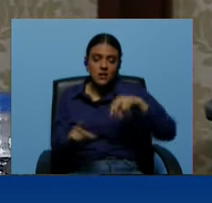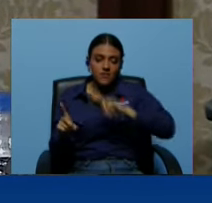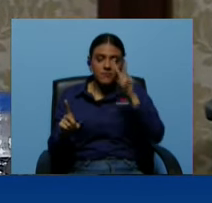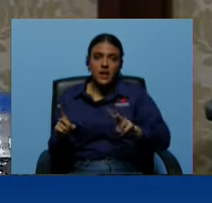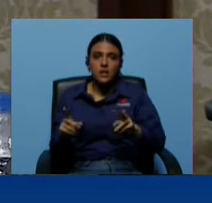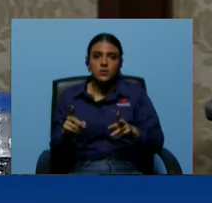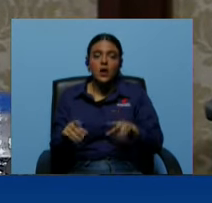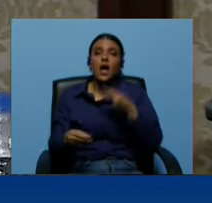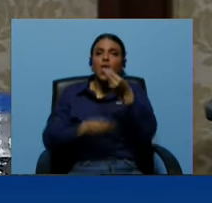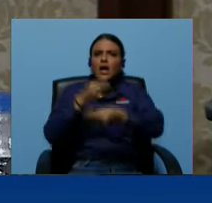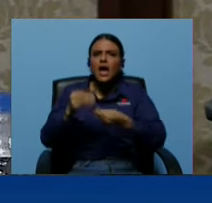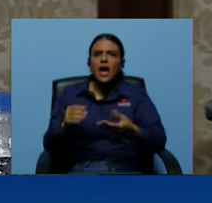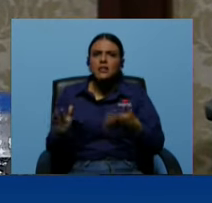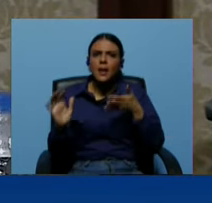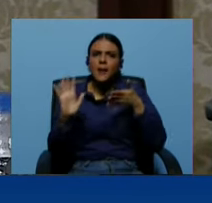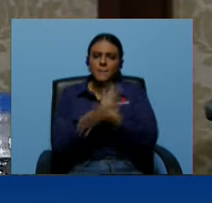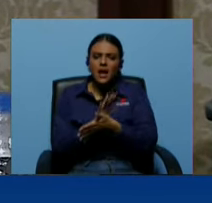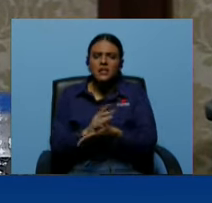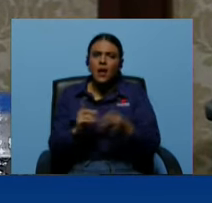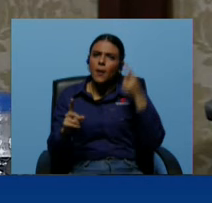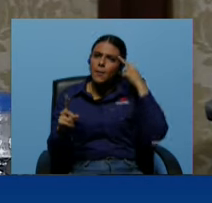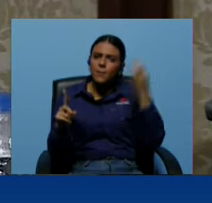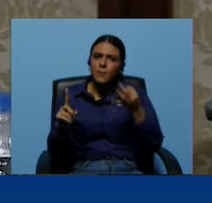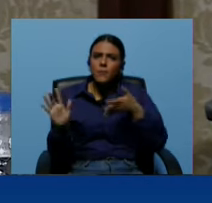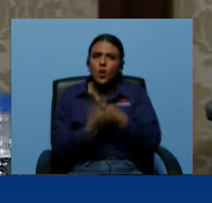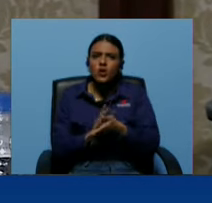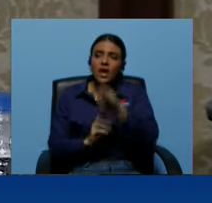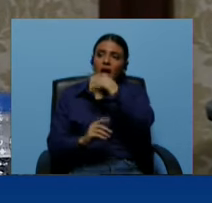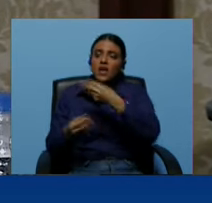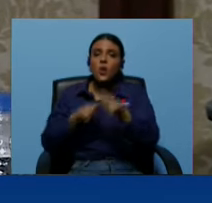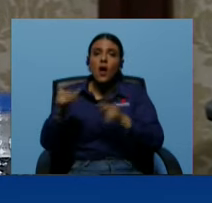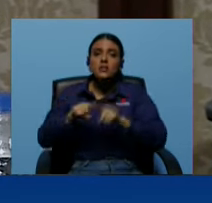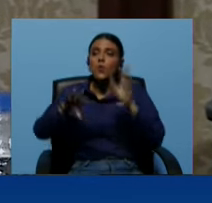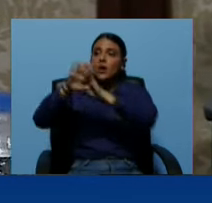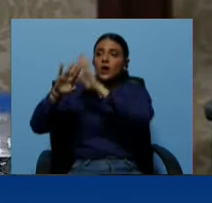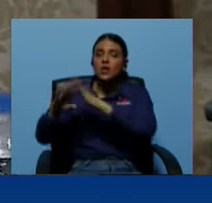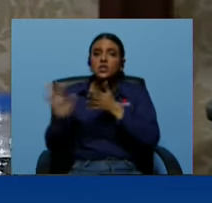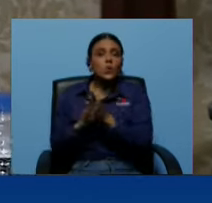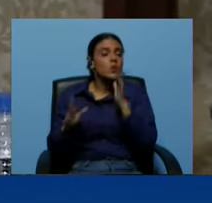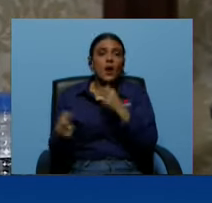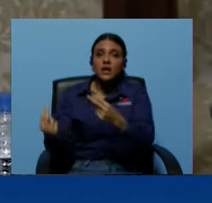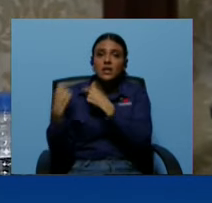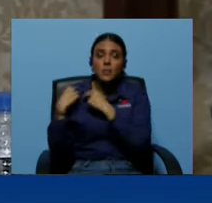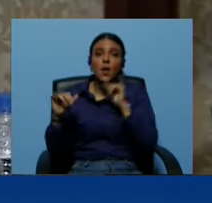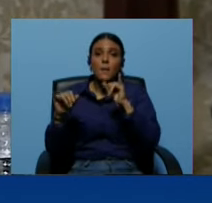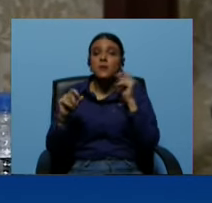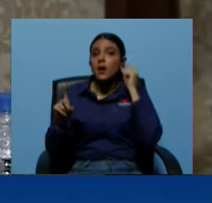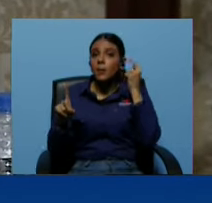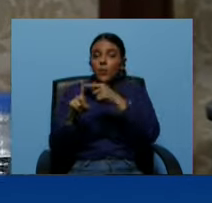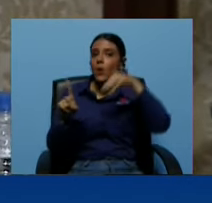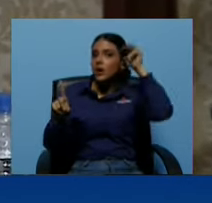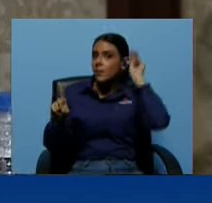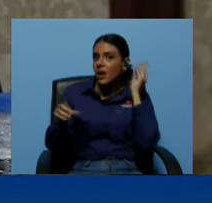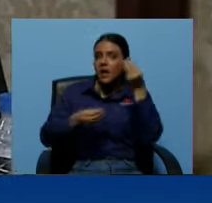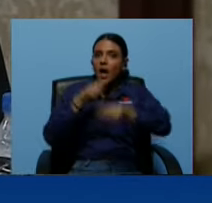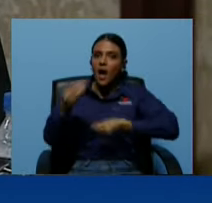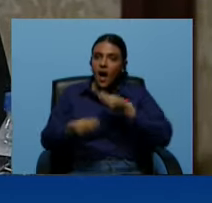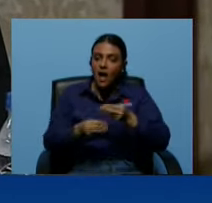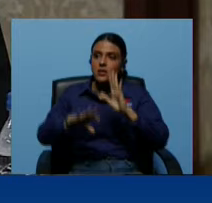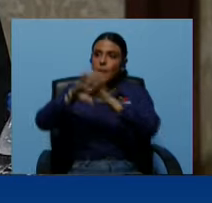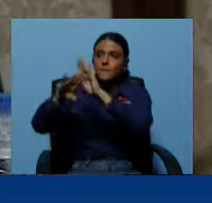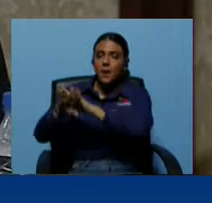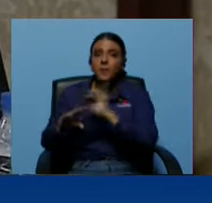que se produjeron a raíz del llamado irresponsable y violento de la activista violenta María Corina Machado y